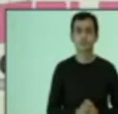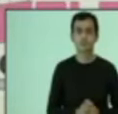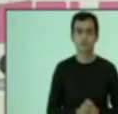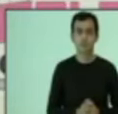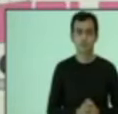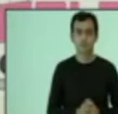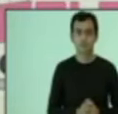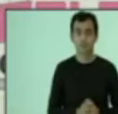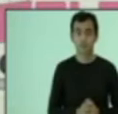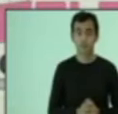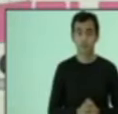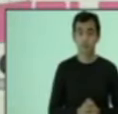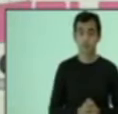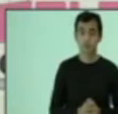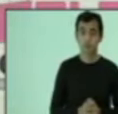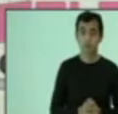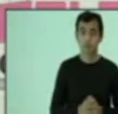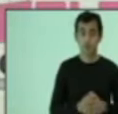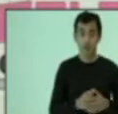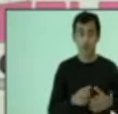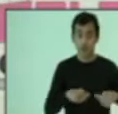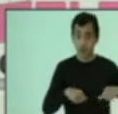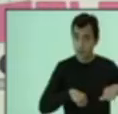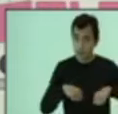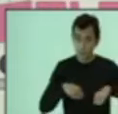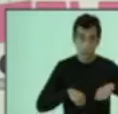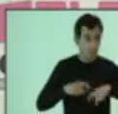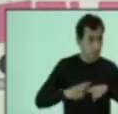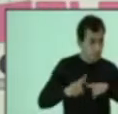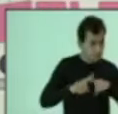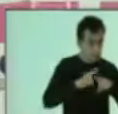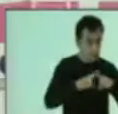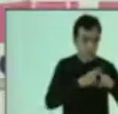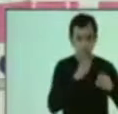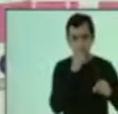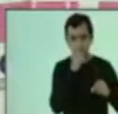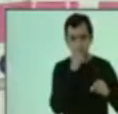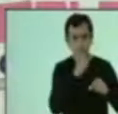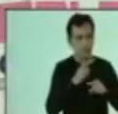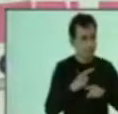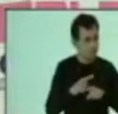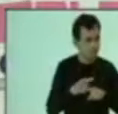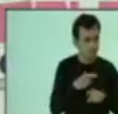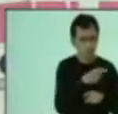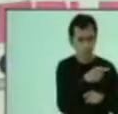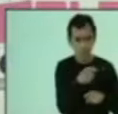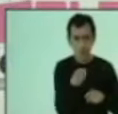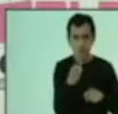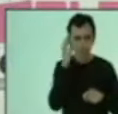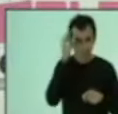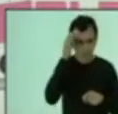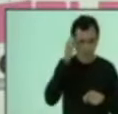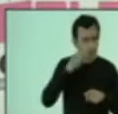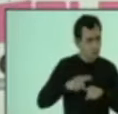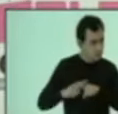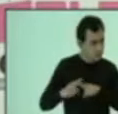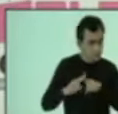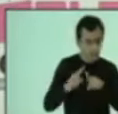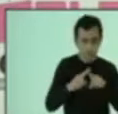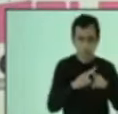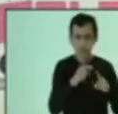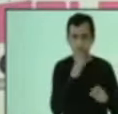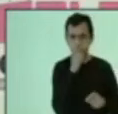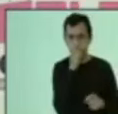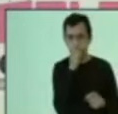de las anuencias y factibilidades municipales requeridas, buscando la diversificación de la industria y de los servicios. De